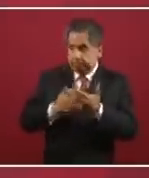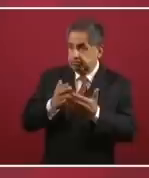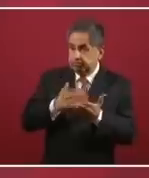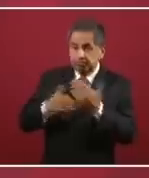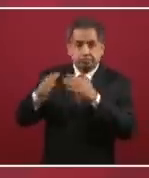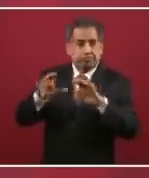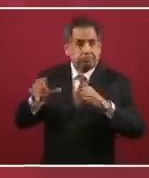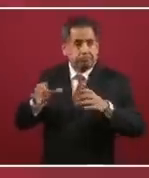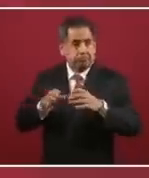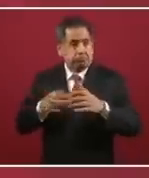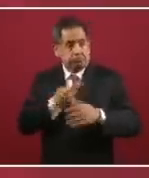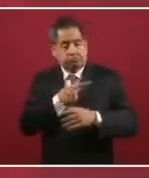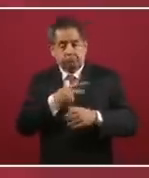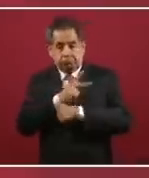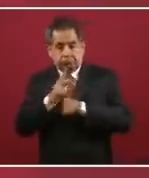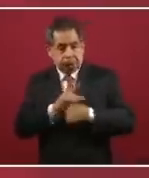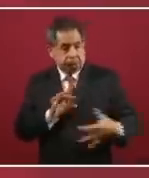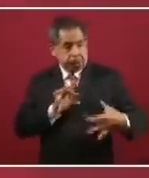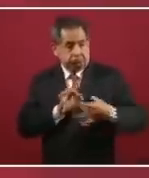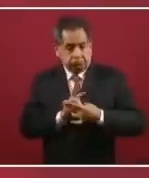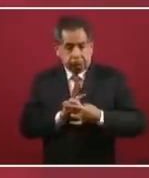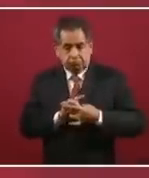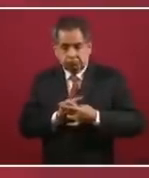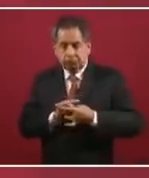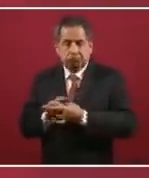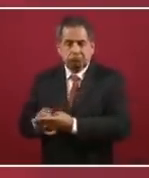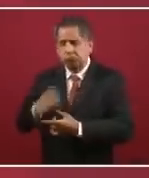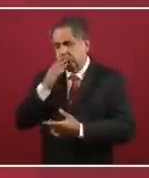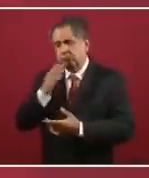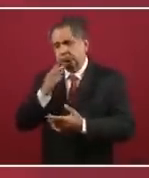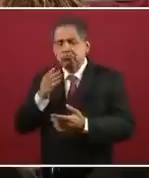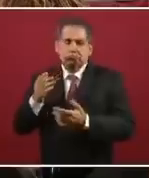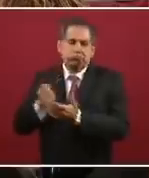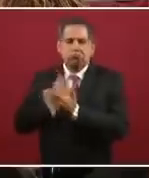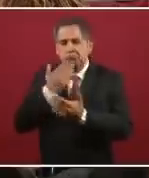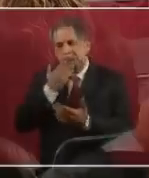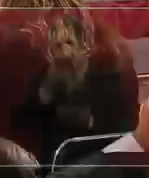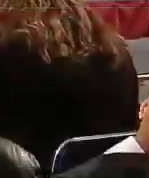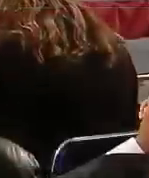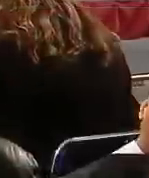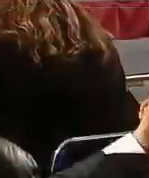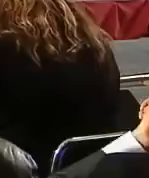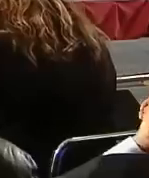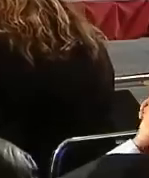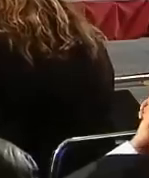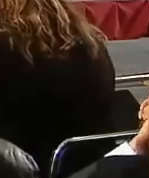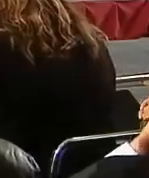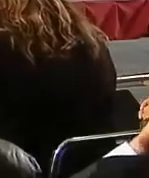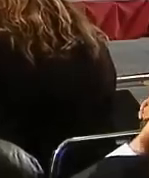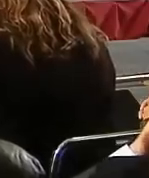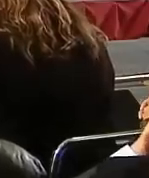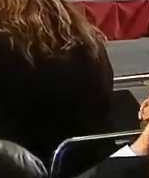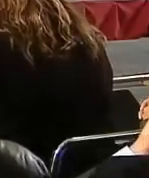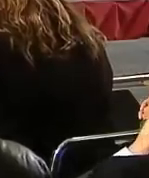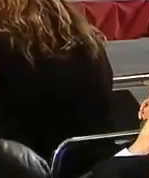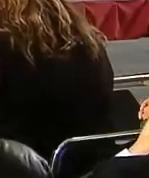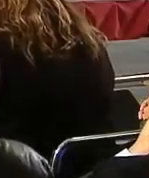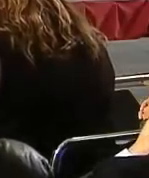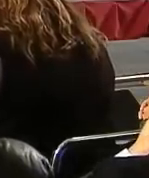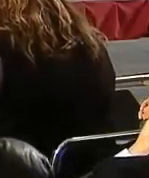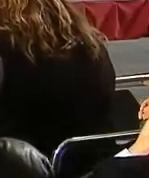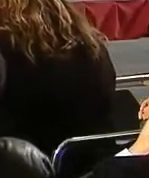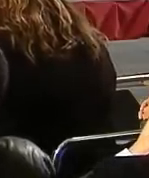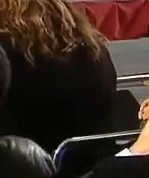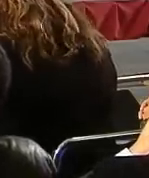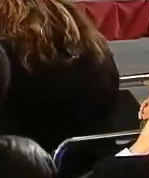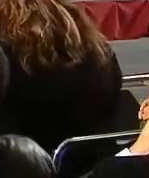escala que se pretende que crezca, pues será un gran triunfo para México en los próximos años. Hoy por hoy hemos